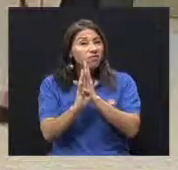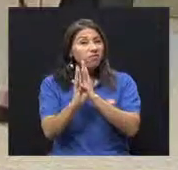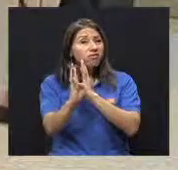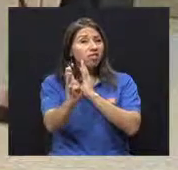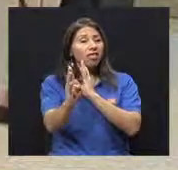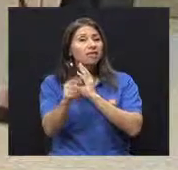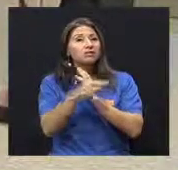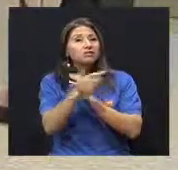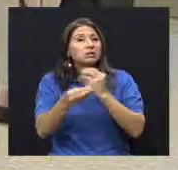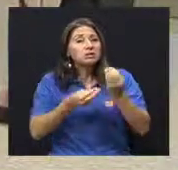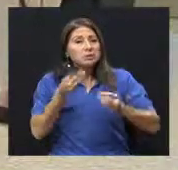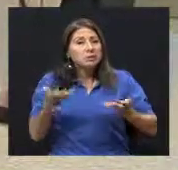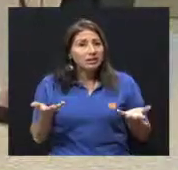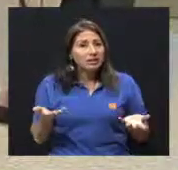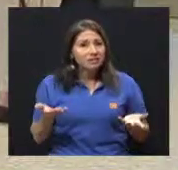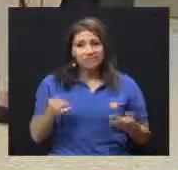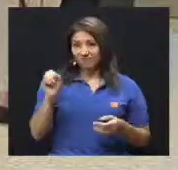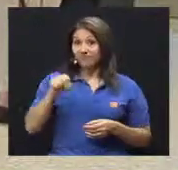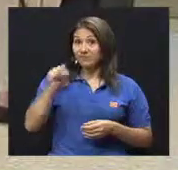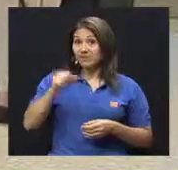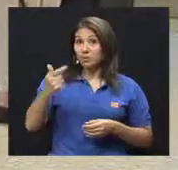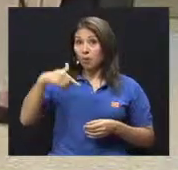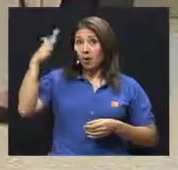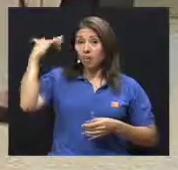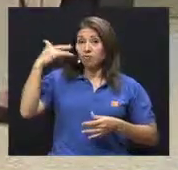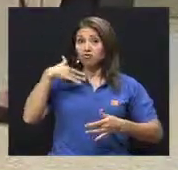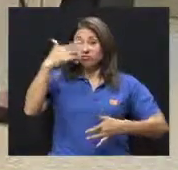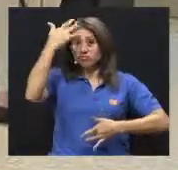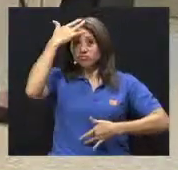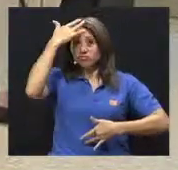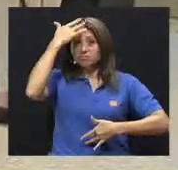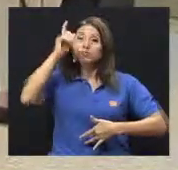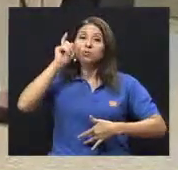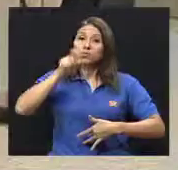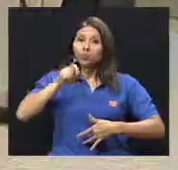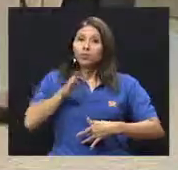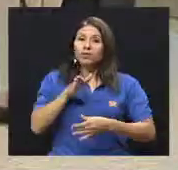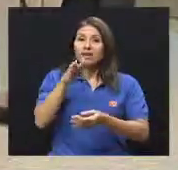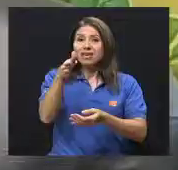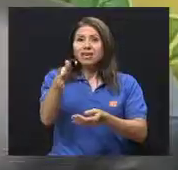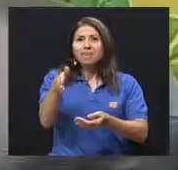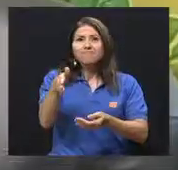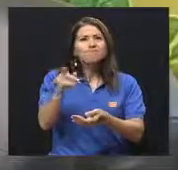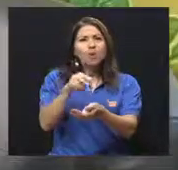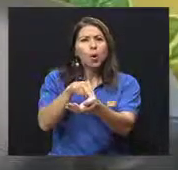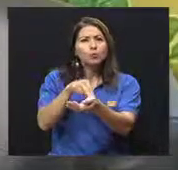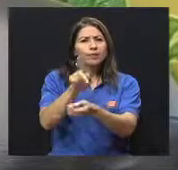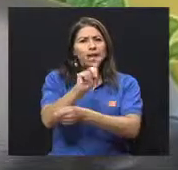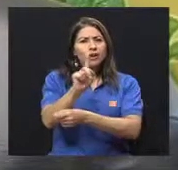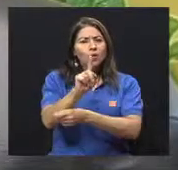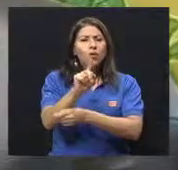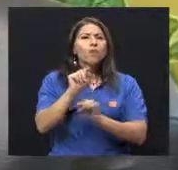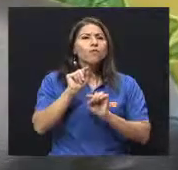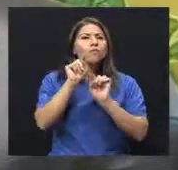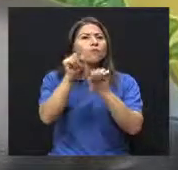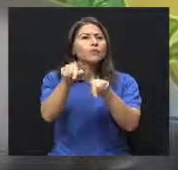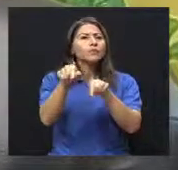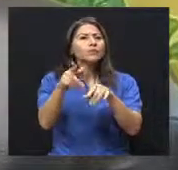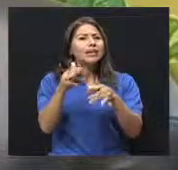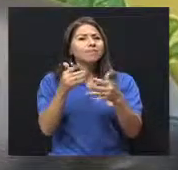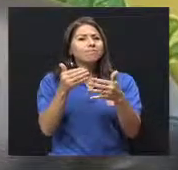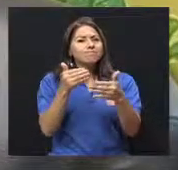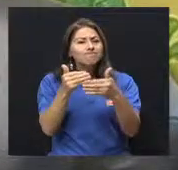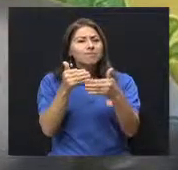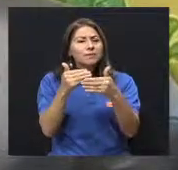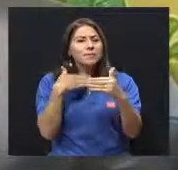¿Cómo les ha ido a ustedes con eso? Sí, cuando yo estaba enferma tuvimos que ir al... No al hospital, fuimos al de Baez